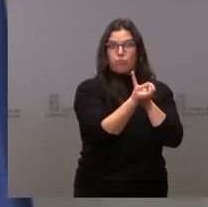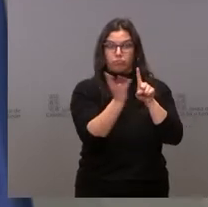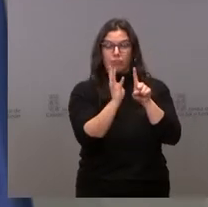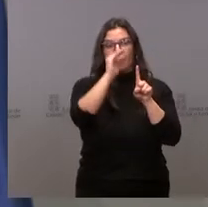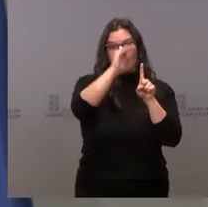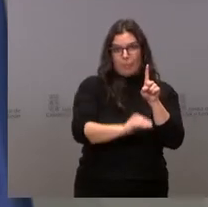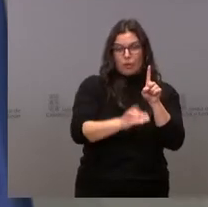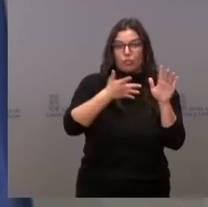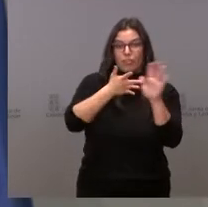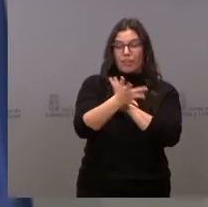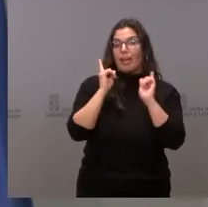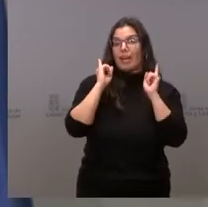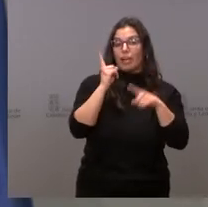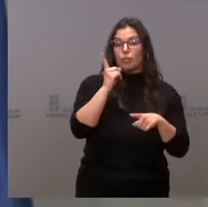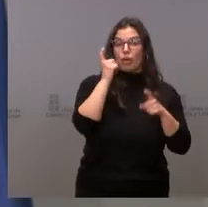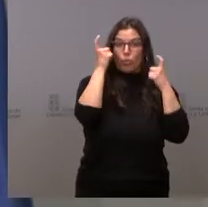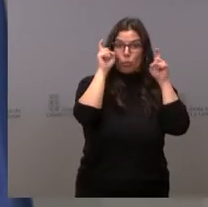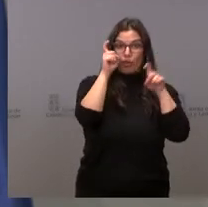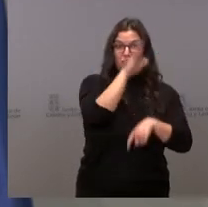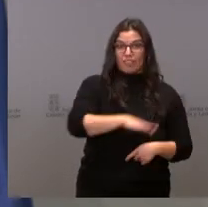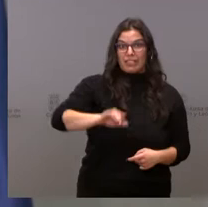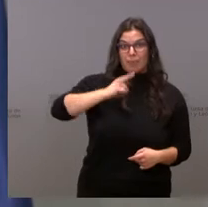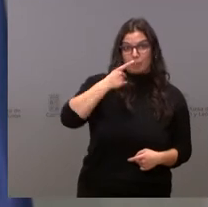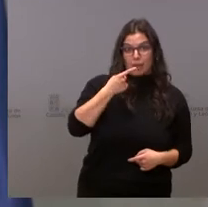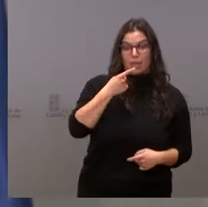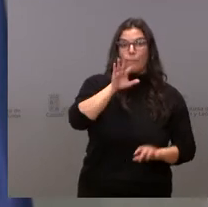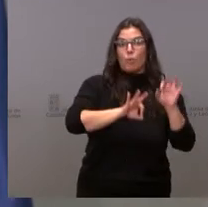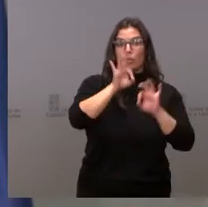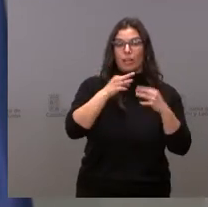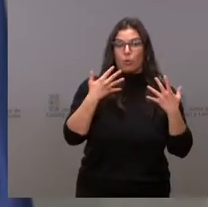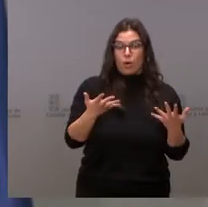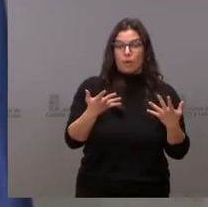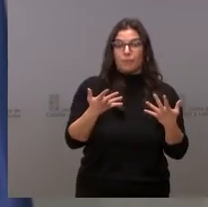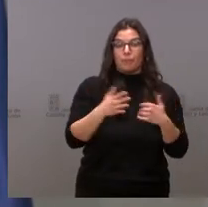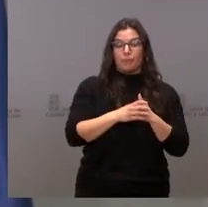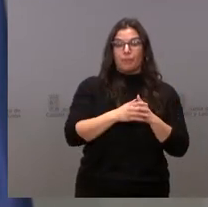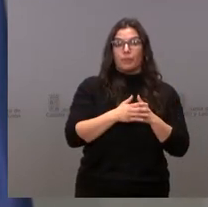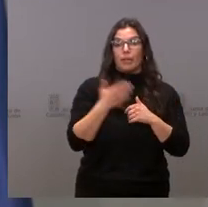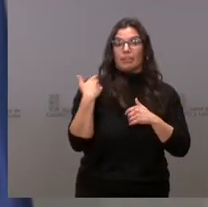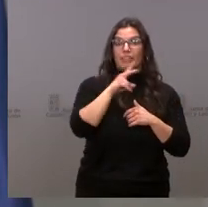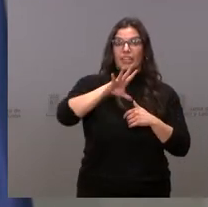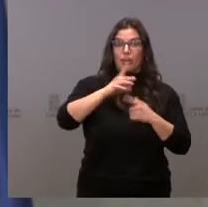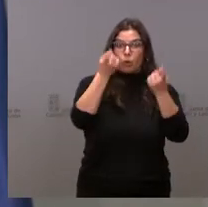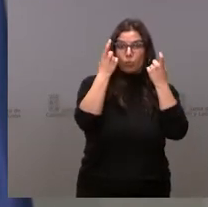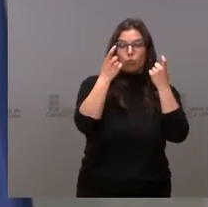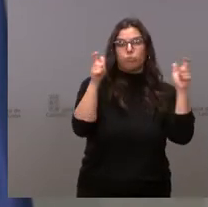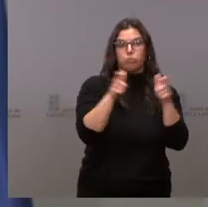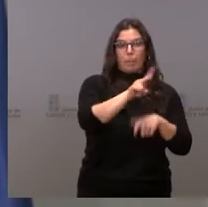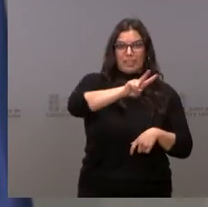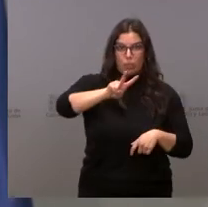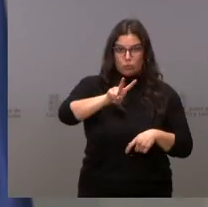en el caso de infantil y primaria se pasa desde 25 alumnos a 22